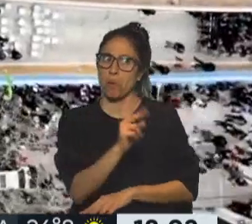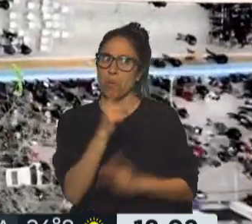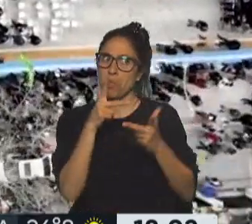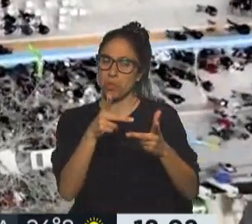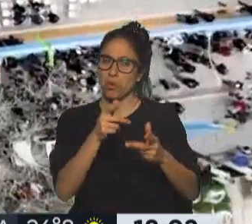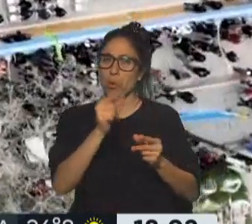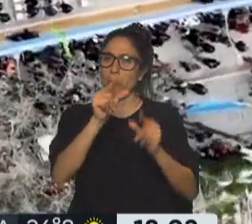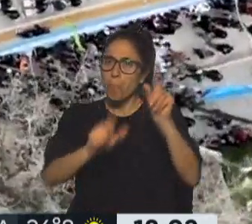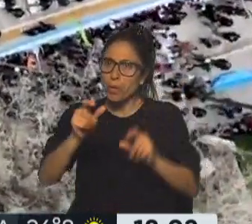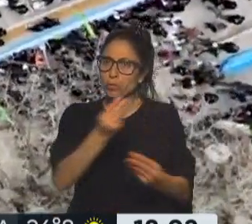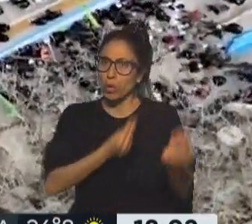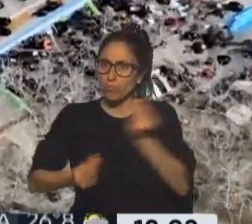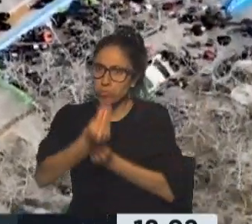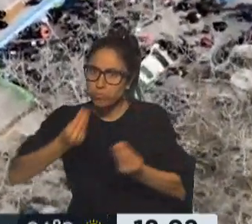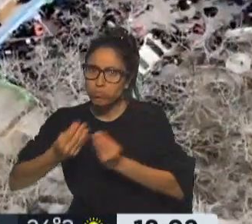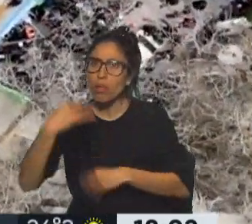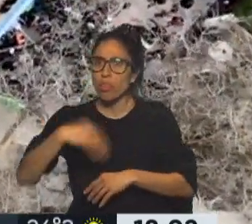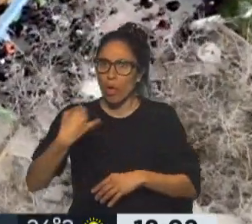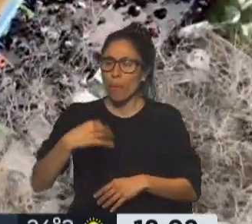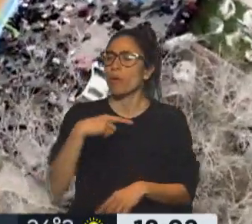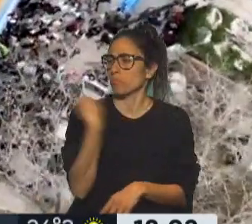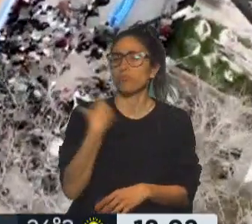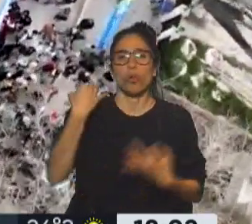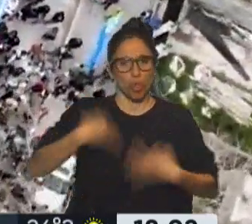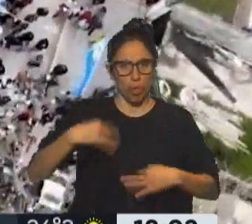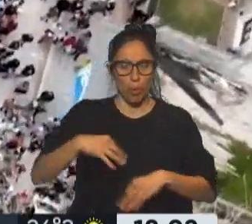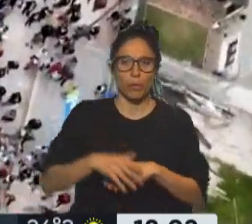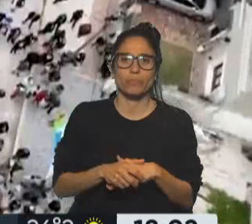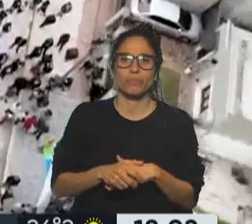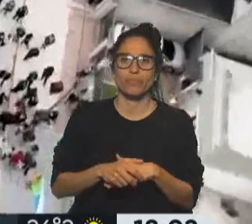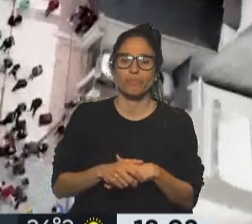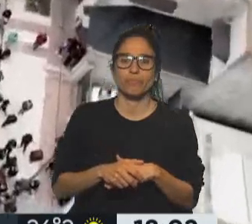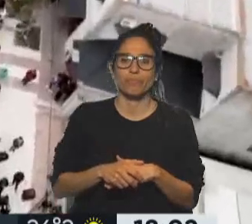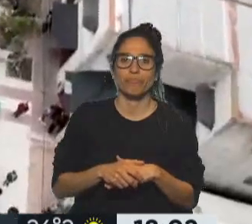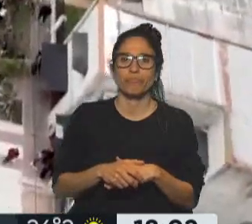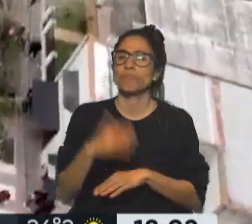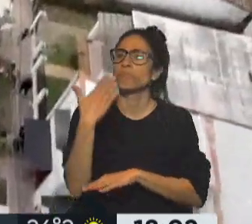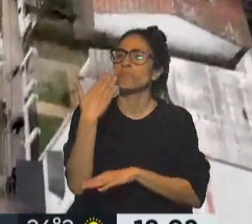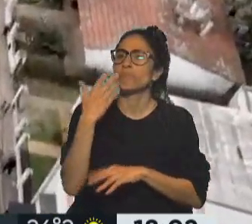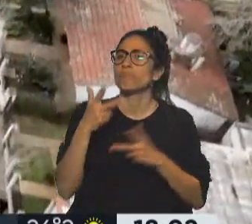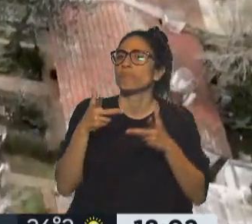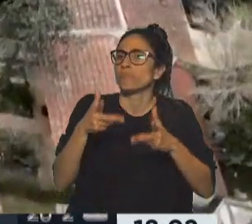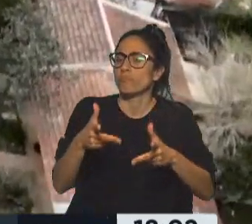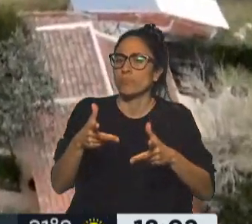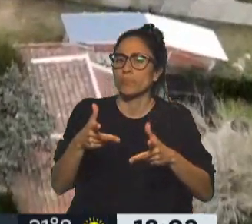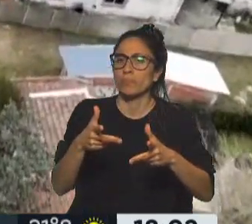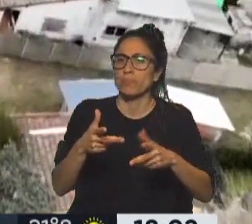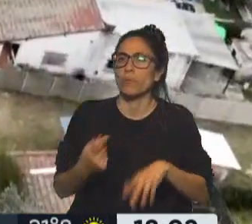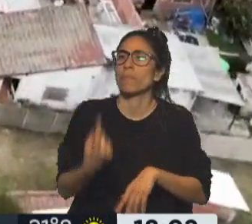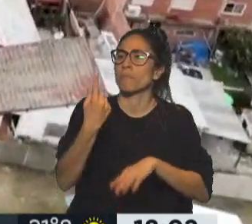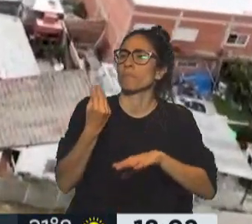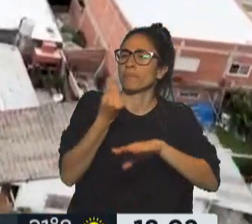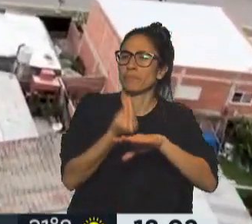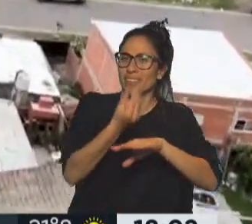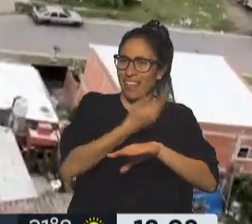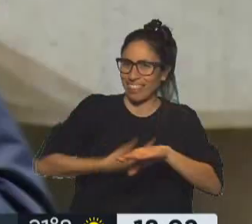el primer bajo a nivel en San Vicente no solo es como bien decía Axel uno de